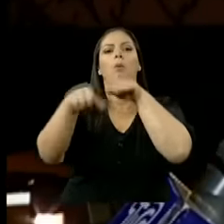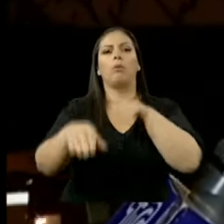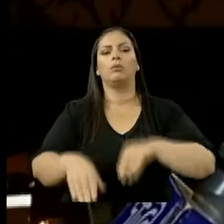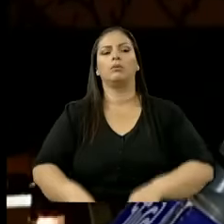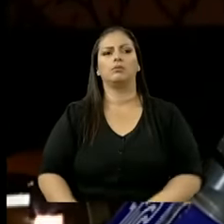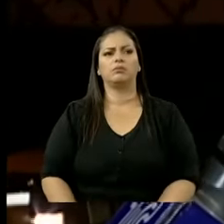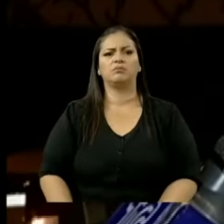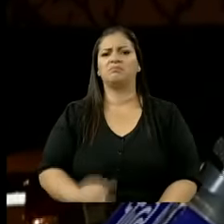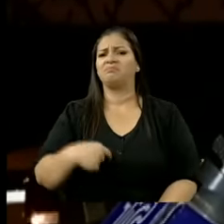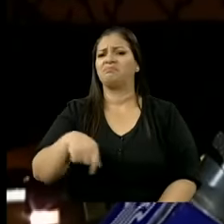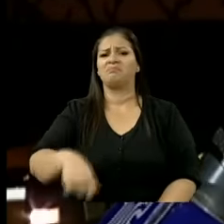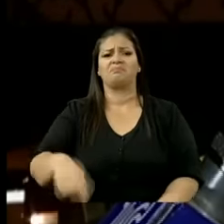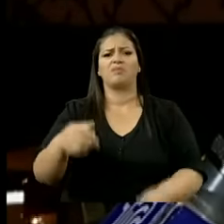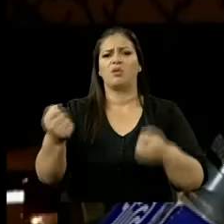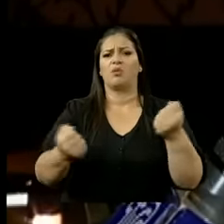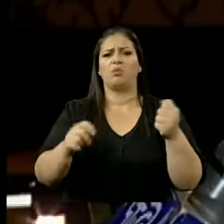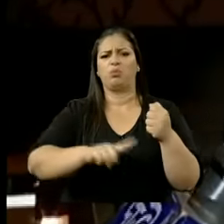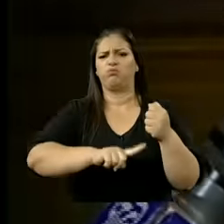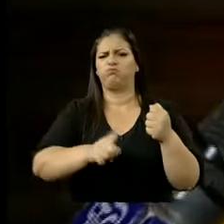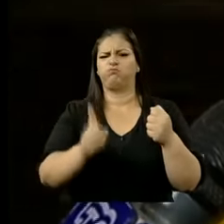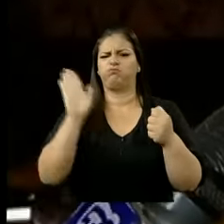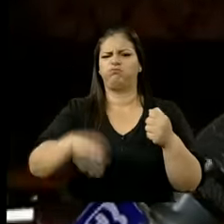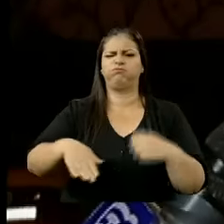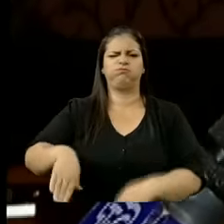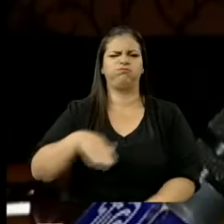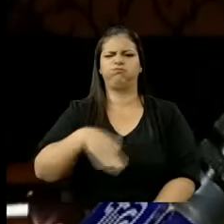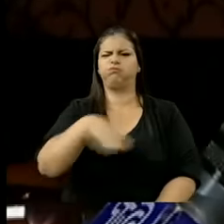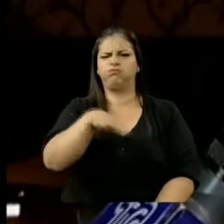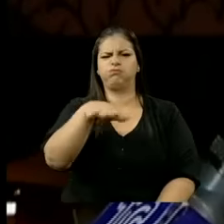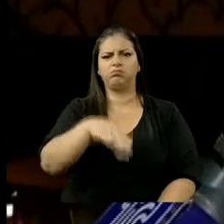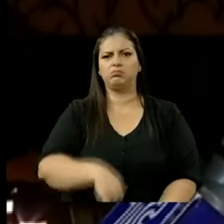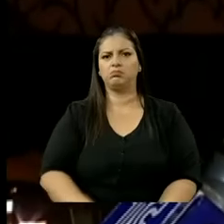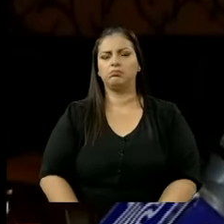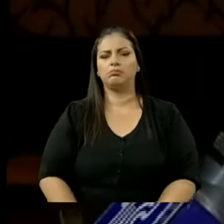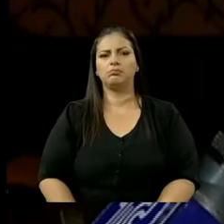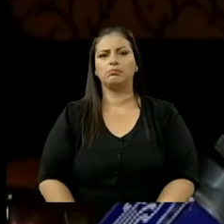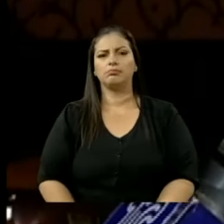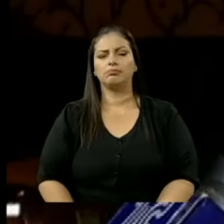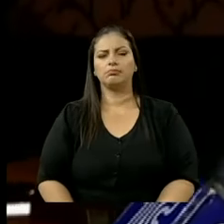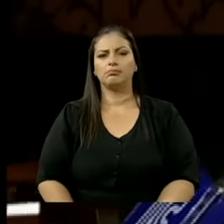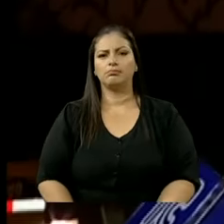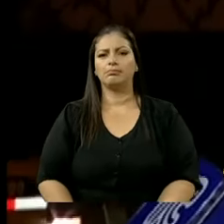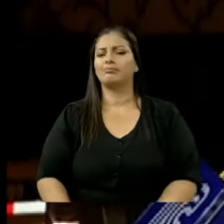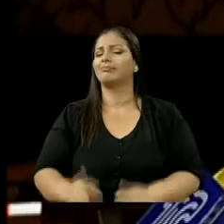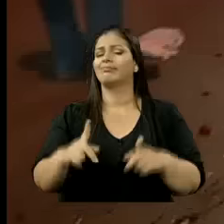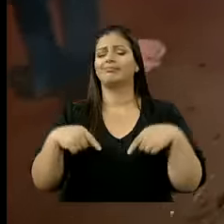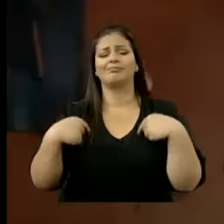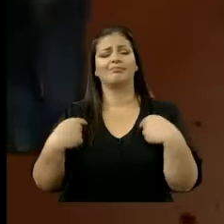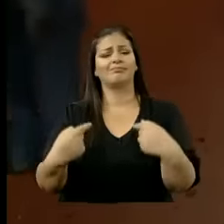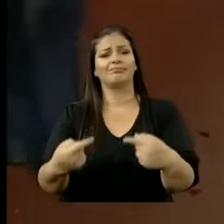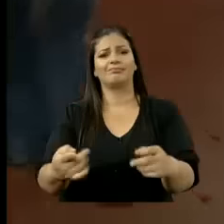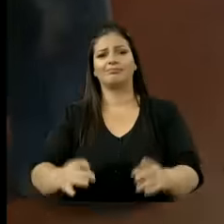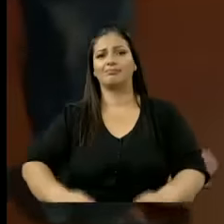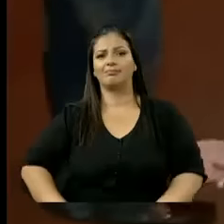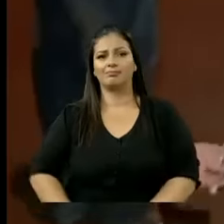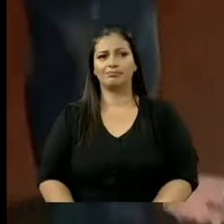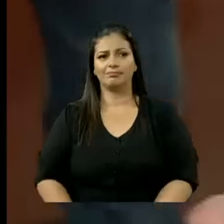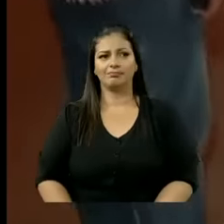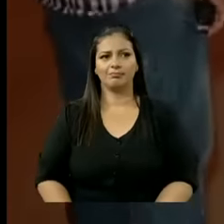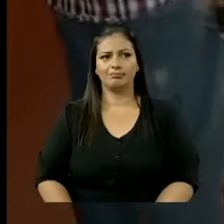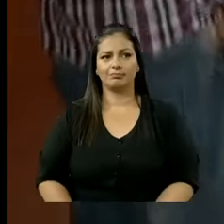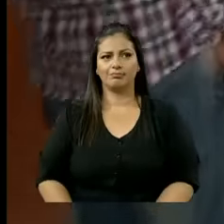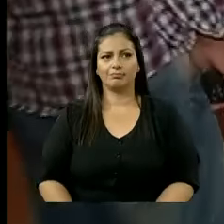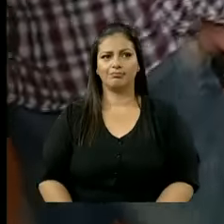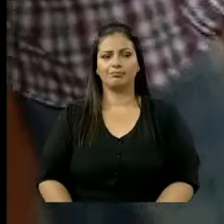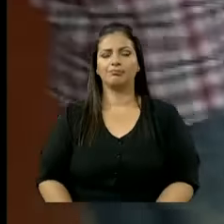atropellado, aquí nadie respeta la velocidad, mira. Para nada, esto es el pan de todos los días, mira. Tras el